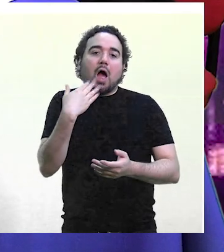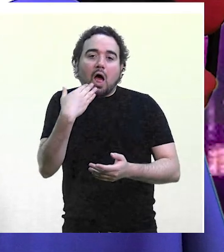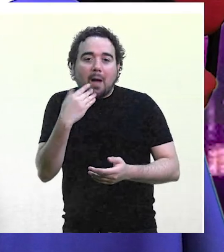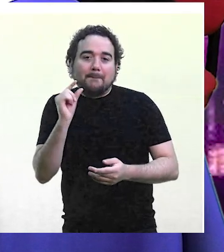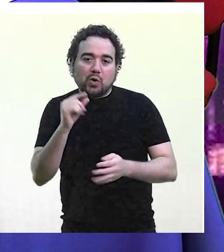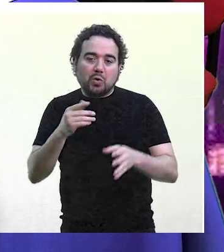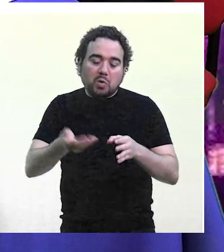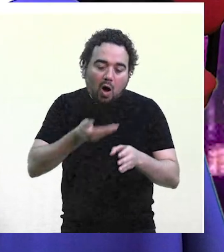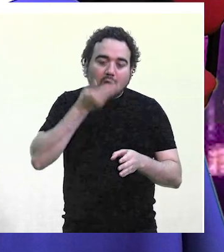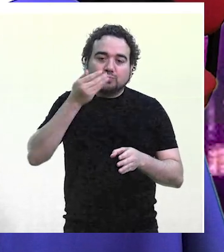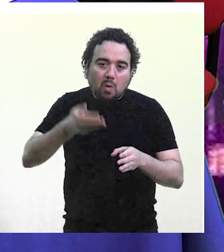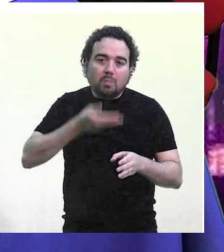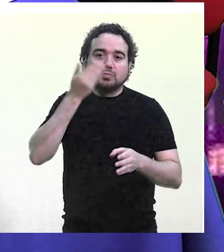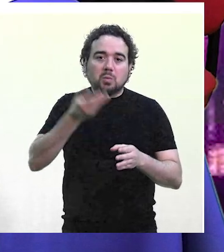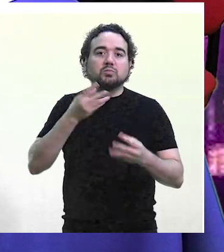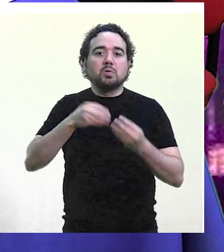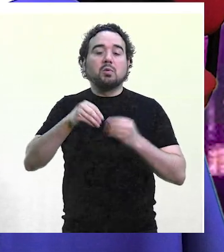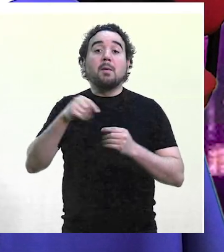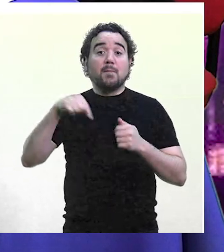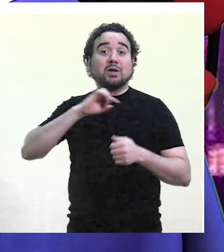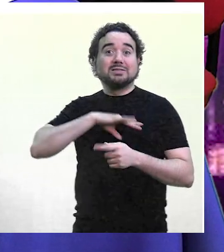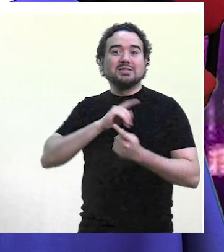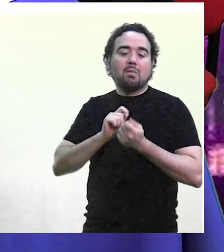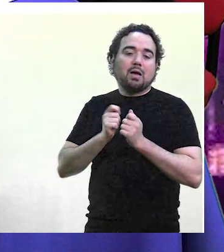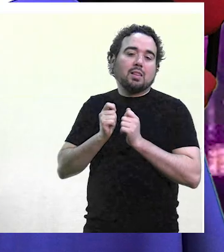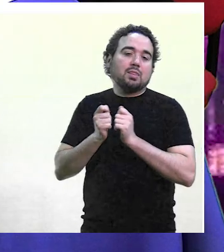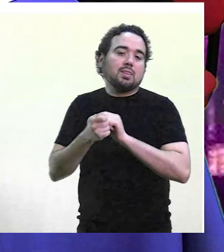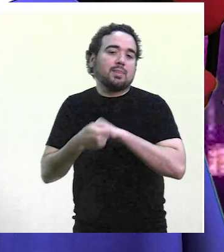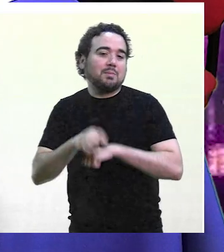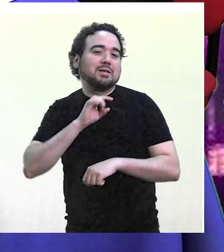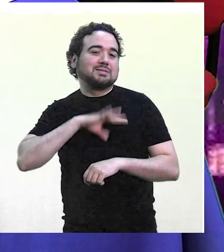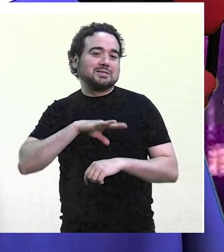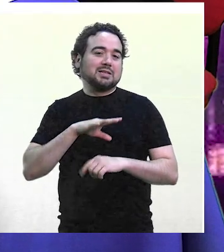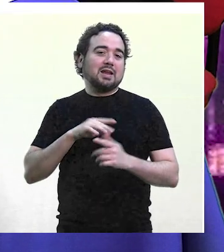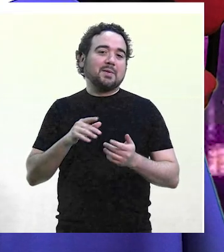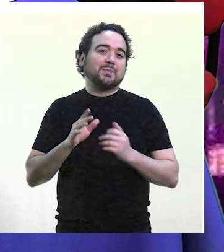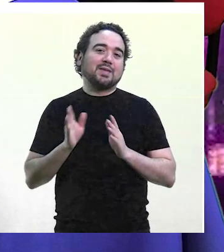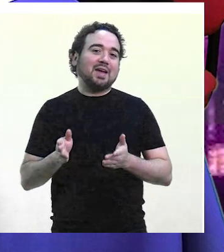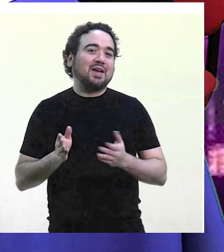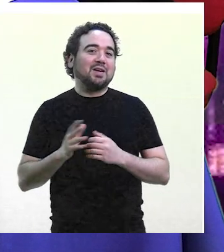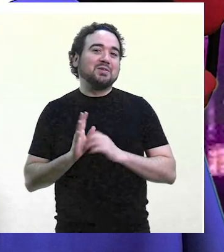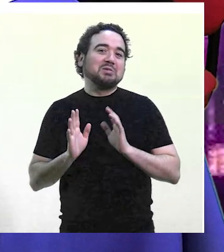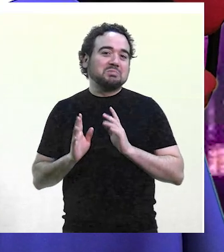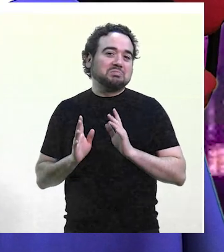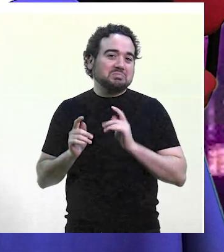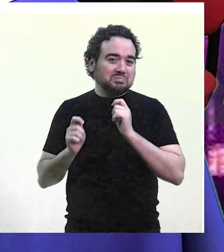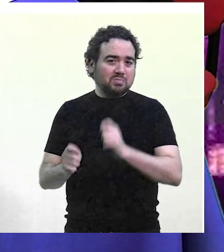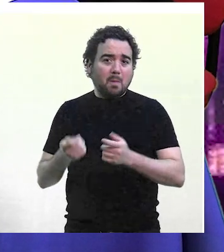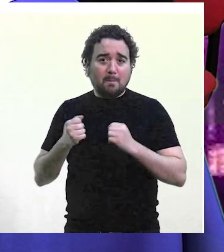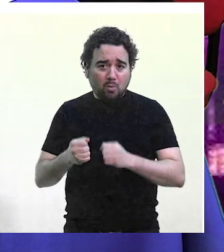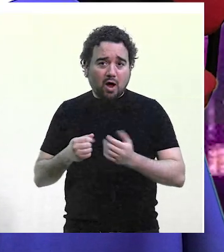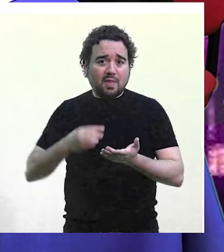que usualmente es picante. Sí, pero también como llegó a Chile, está bien Chilenizado. chilenizado Sí. Y